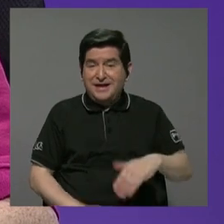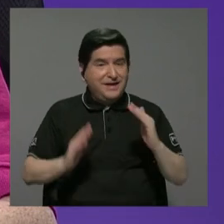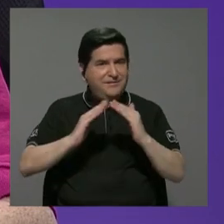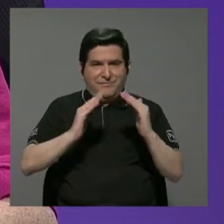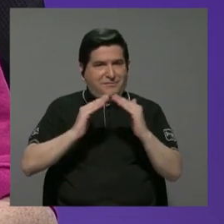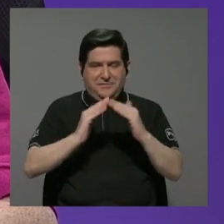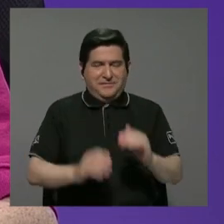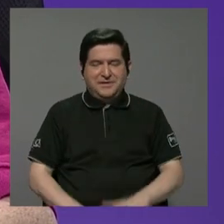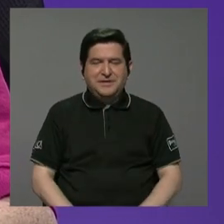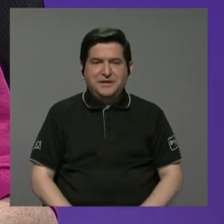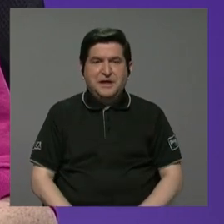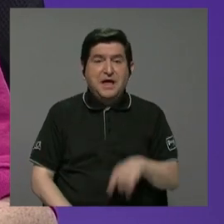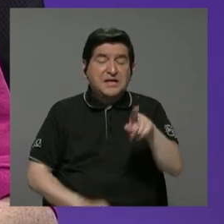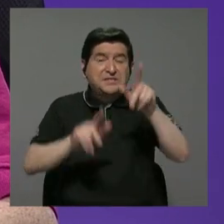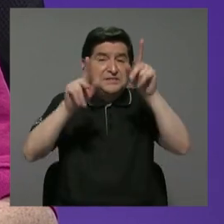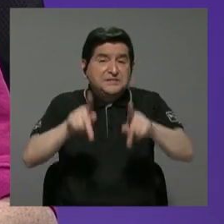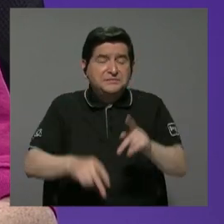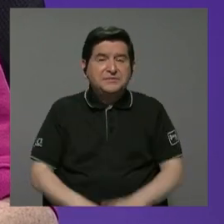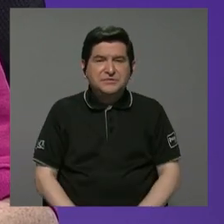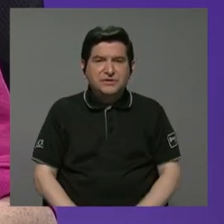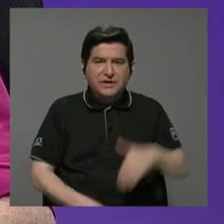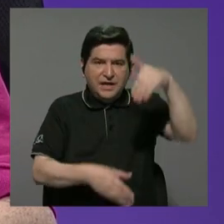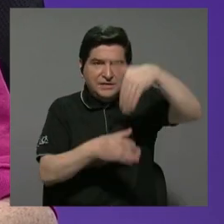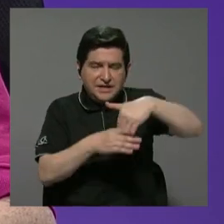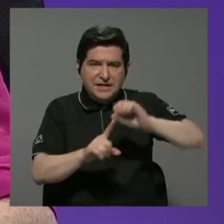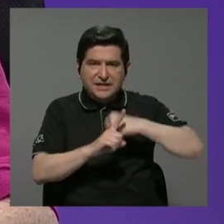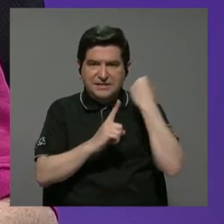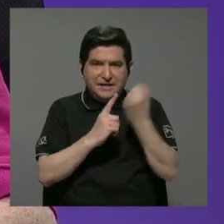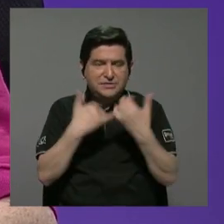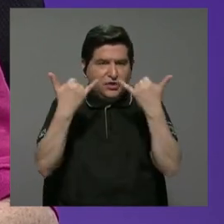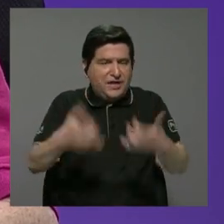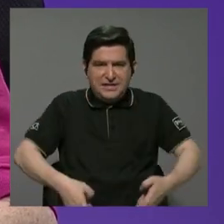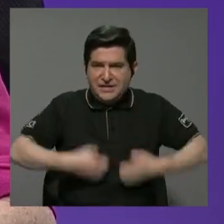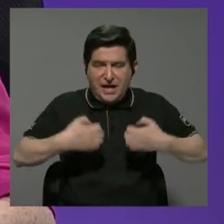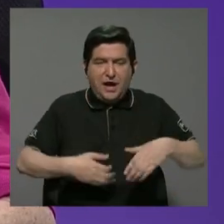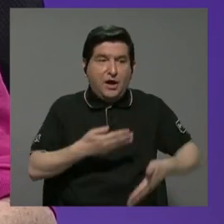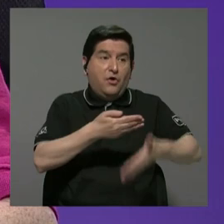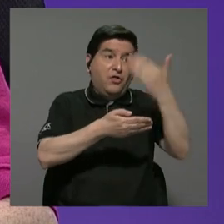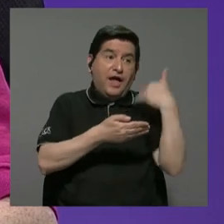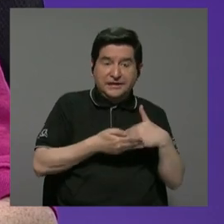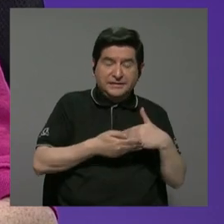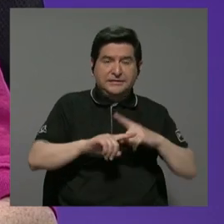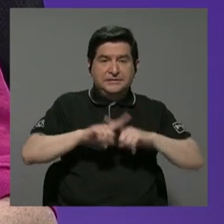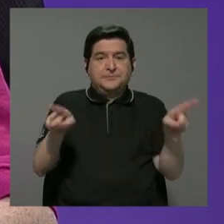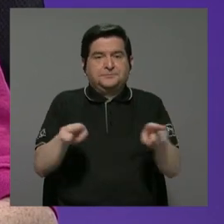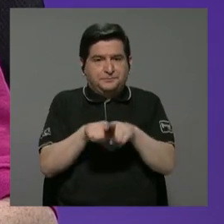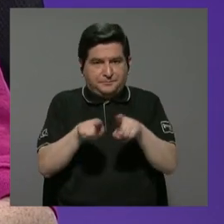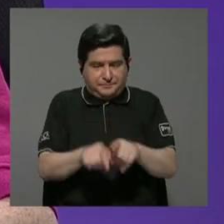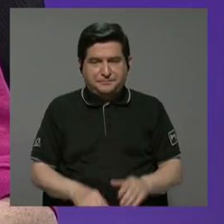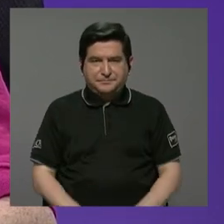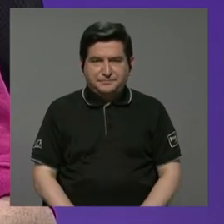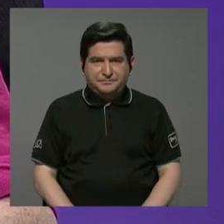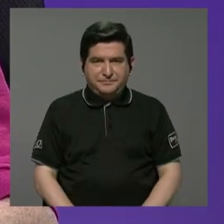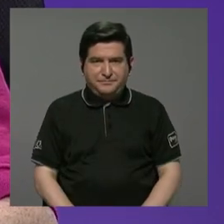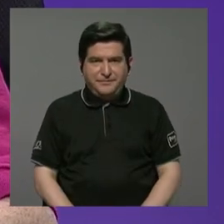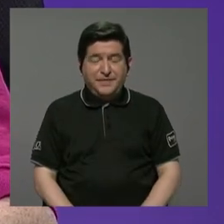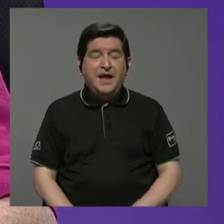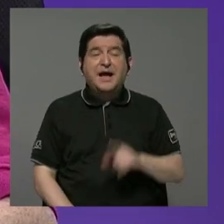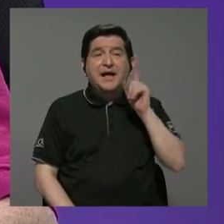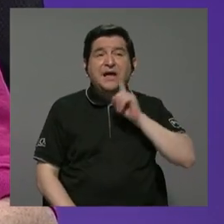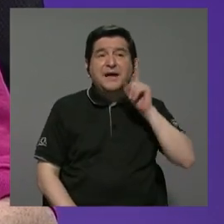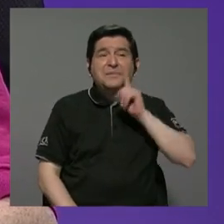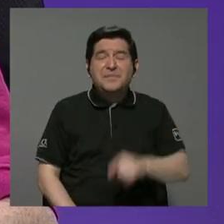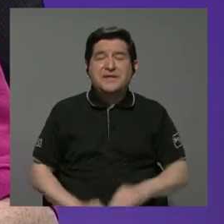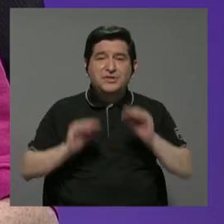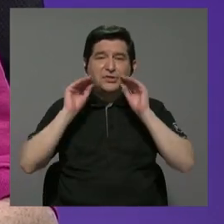repente vienen y caen dentro de cosas que ya no están, que estuvieron, pero además que agarran en los mitos que tiene